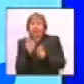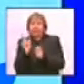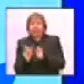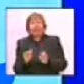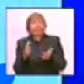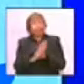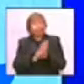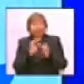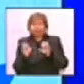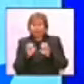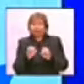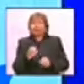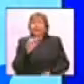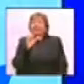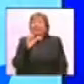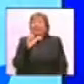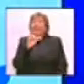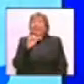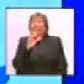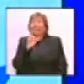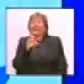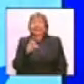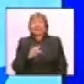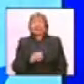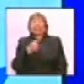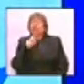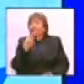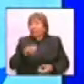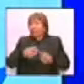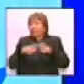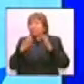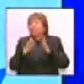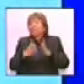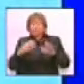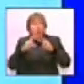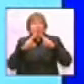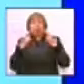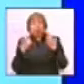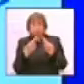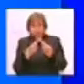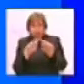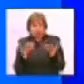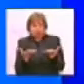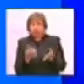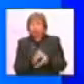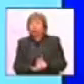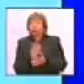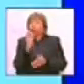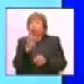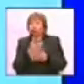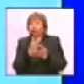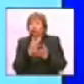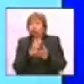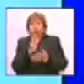viene realizando el congresista Glider Uchuñagua, que informó a las autoridades en una reunión que desarrolló como parte de sus